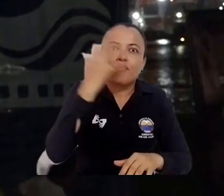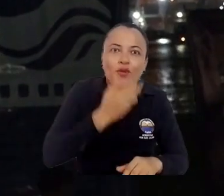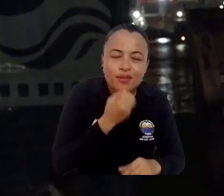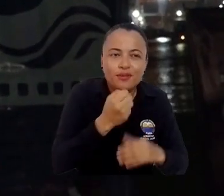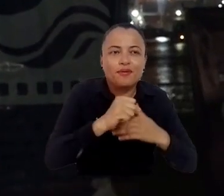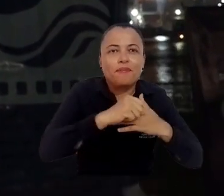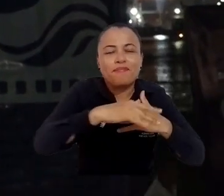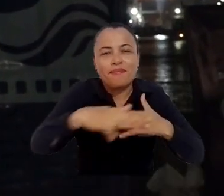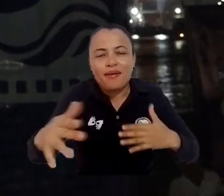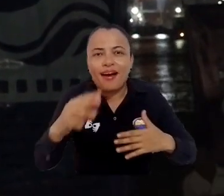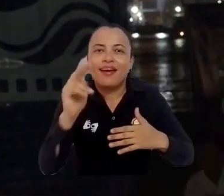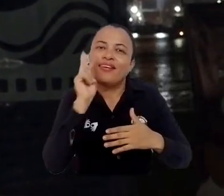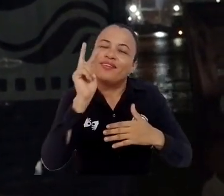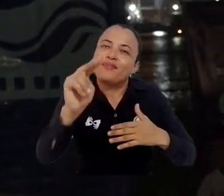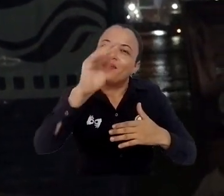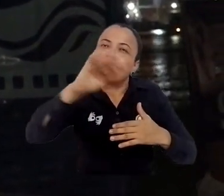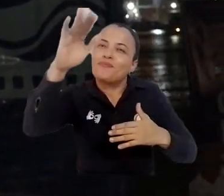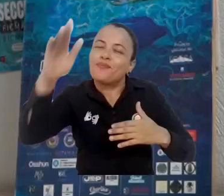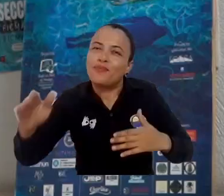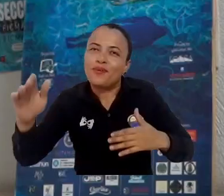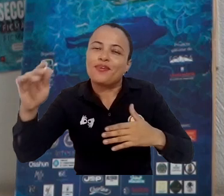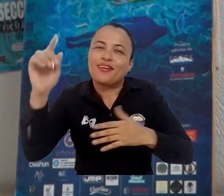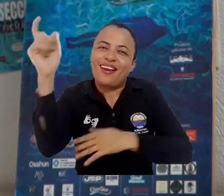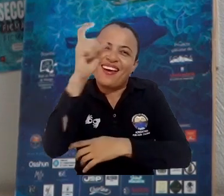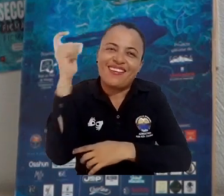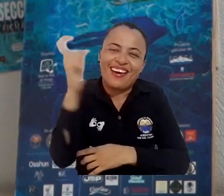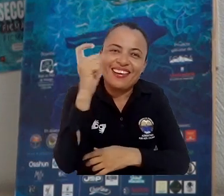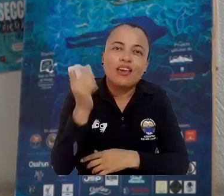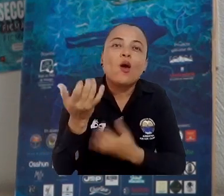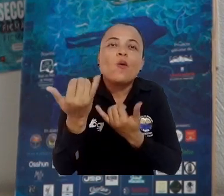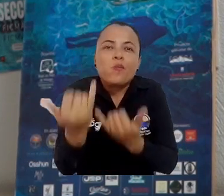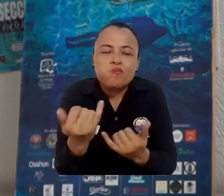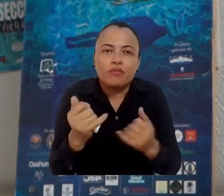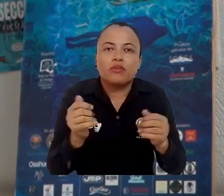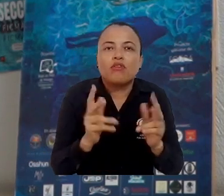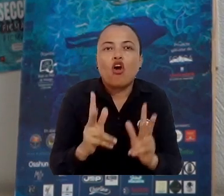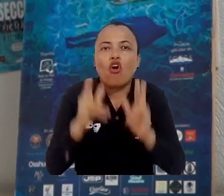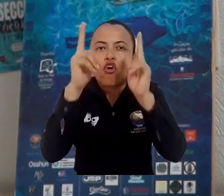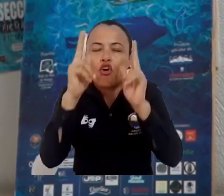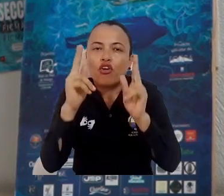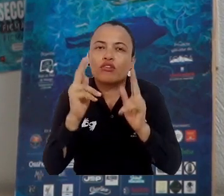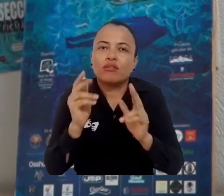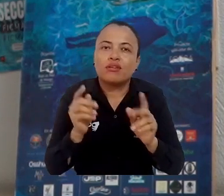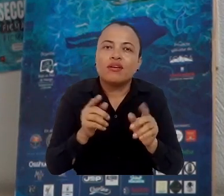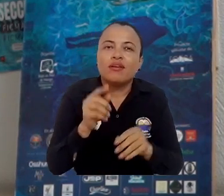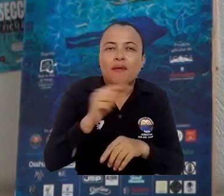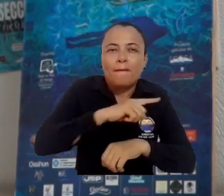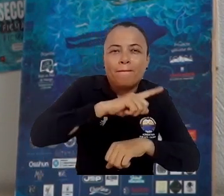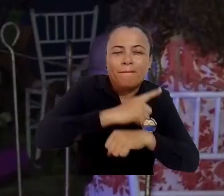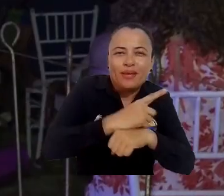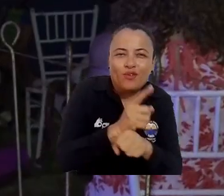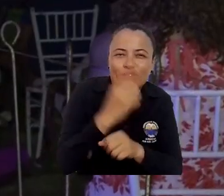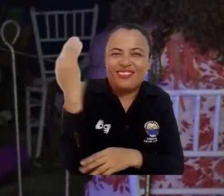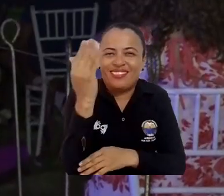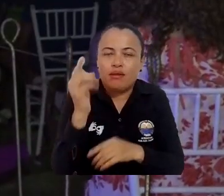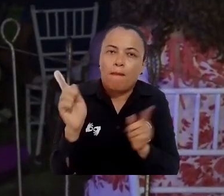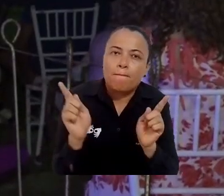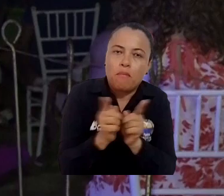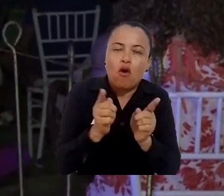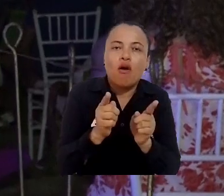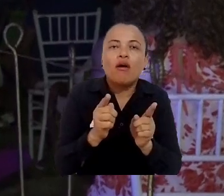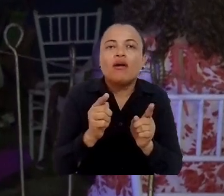evento de cara el mar mirando el morro son proyecciones de cortos largometrajes y Fil minutos al aire